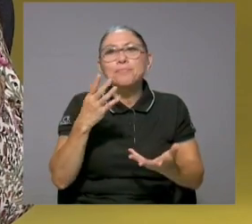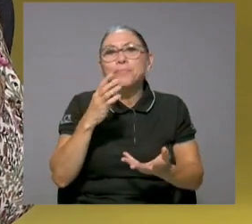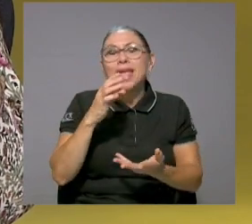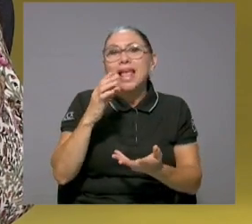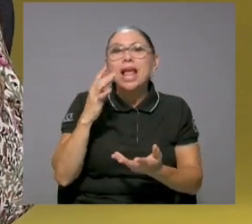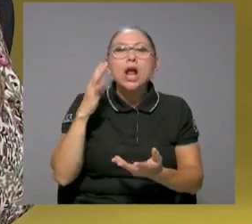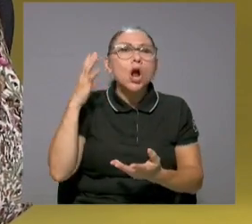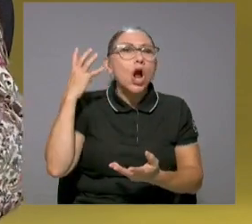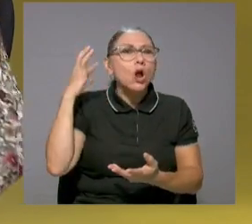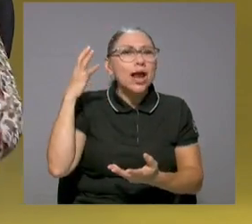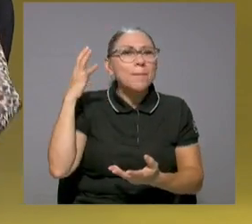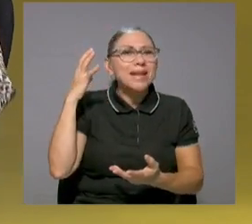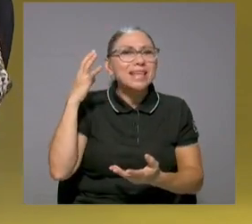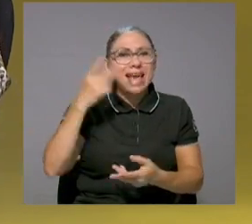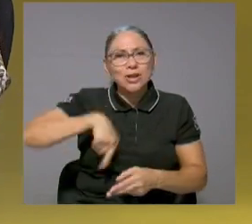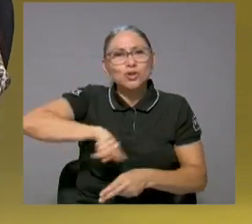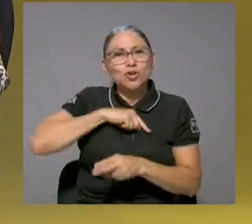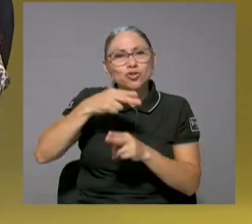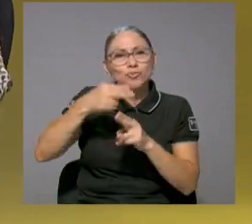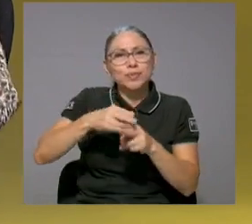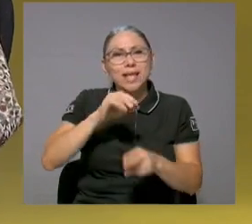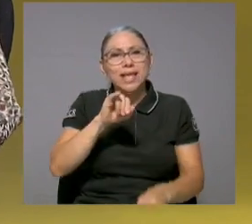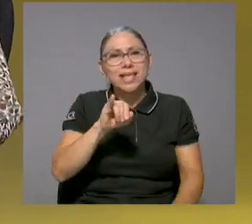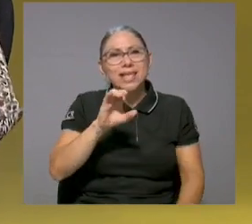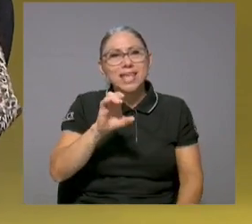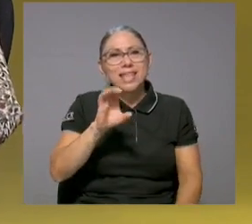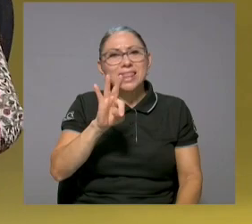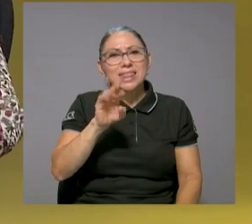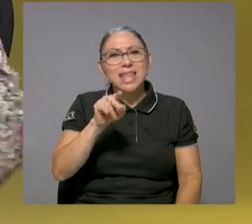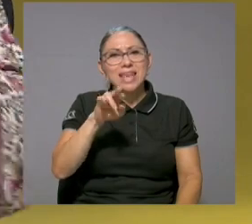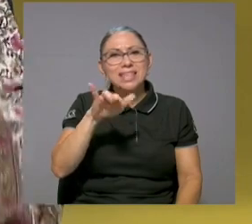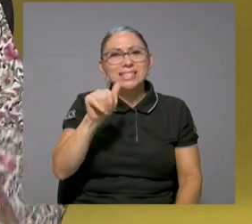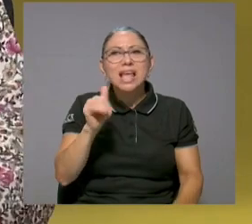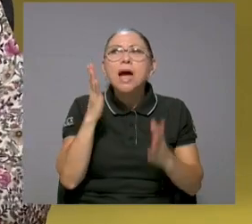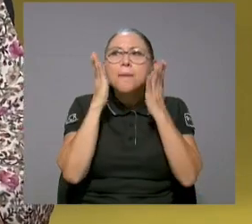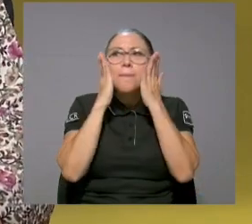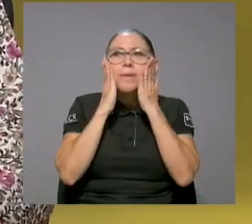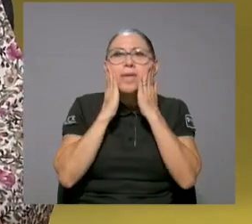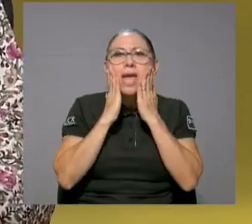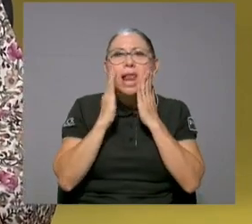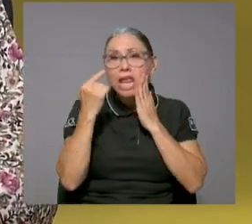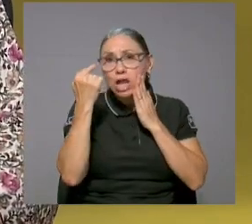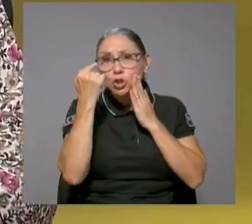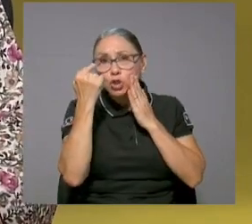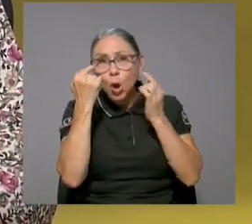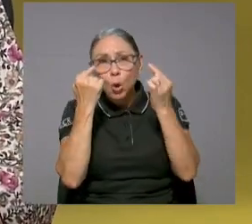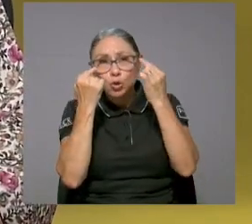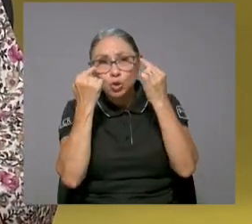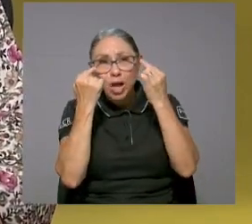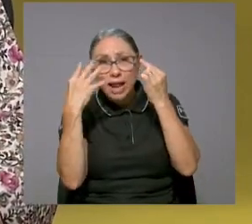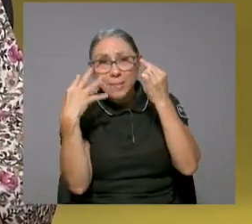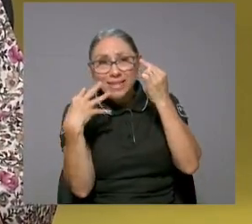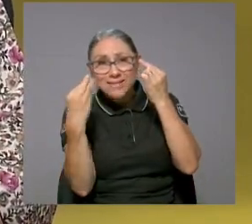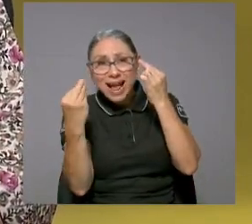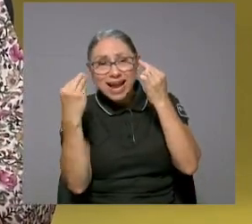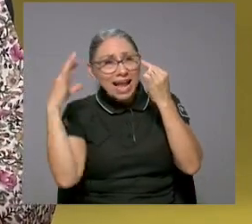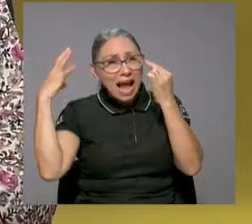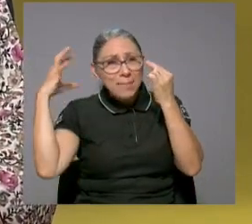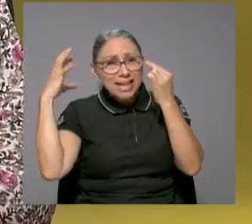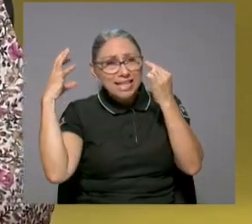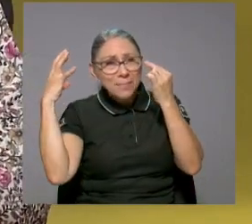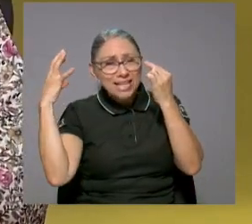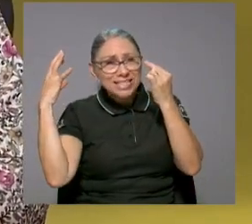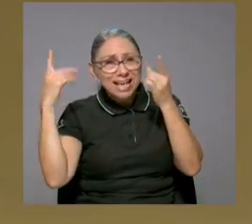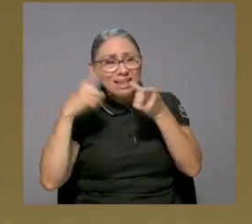la coloración amarilla de la piel y de las mucosas de los ojos. La parte blanca se pone amarilla.